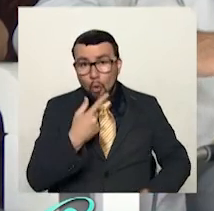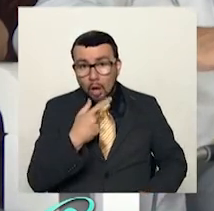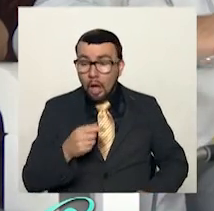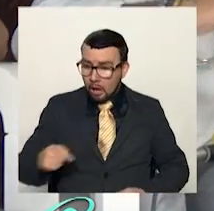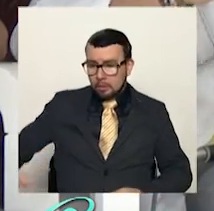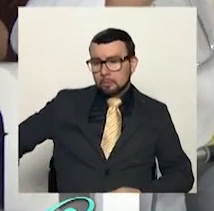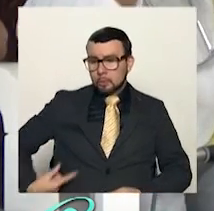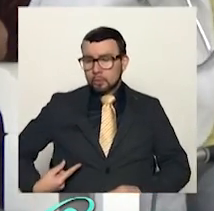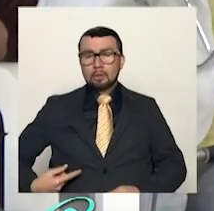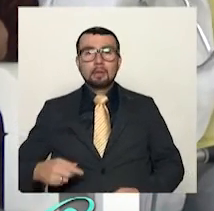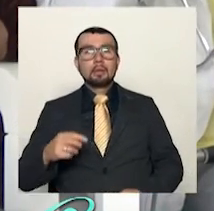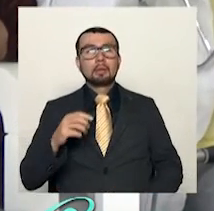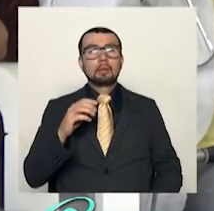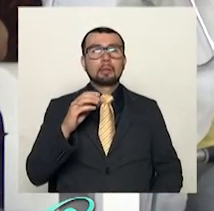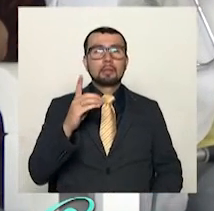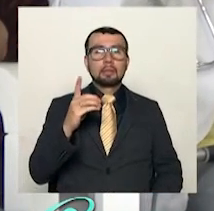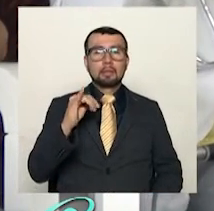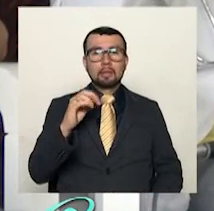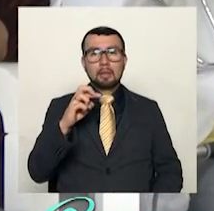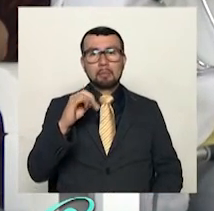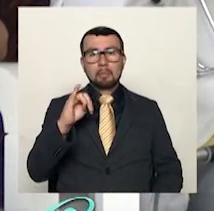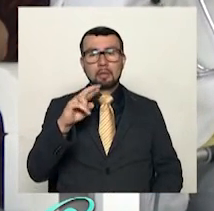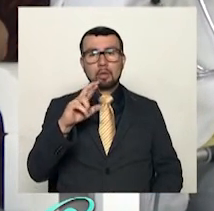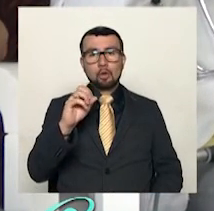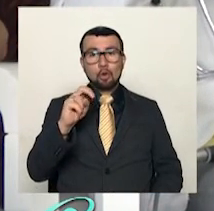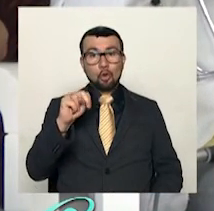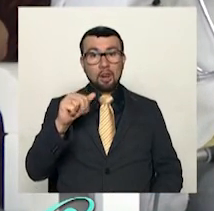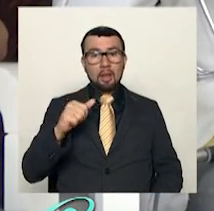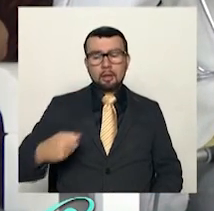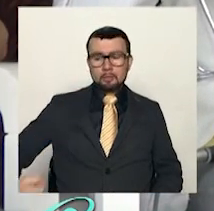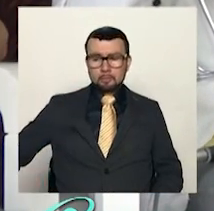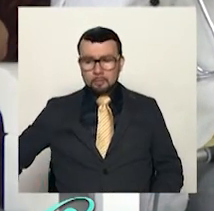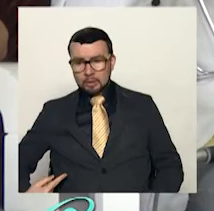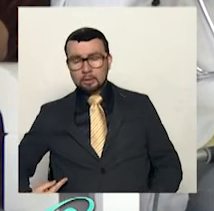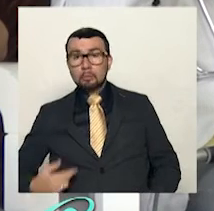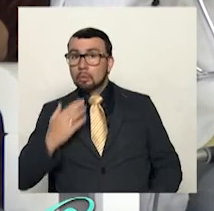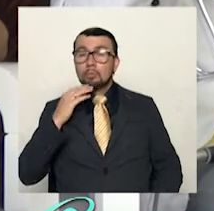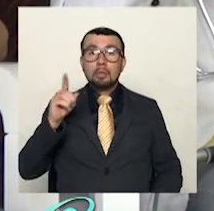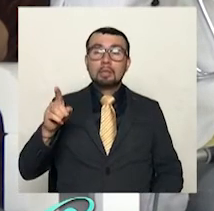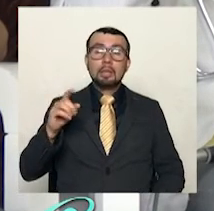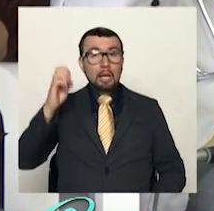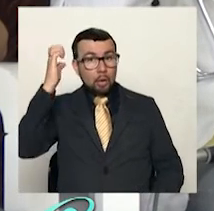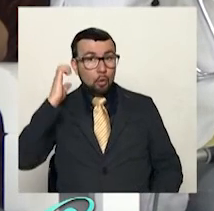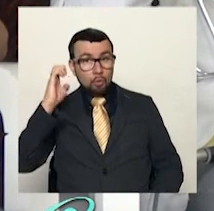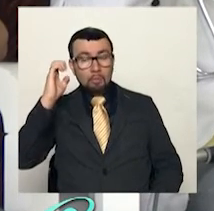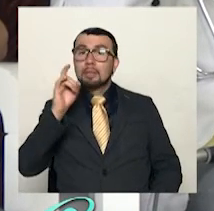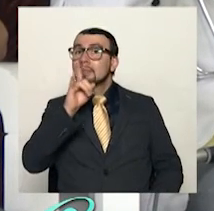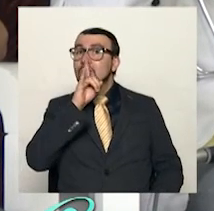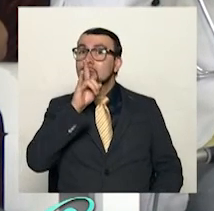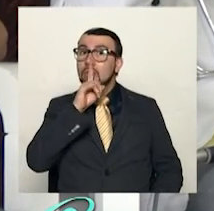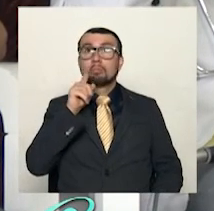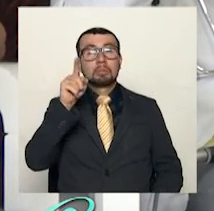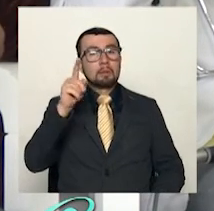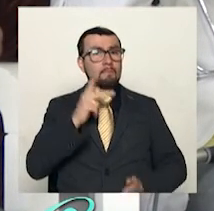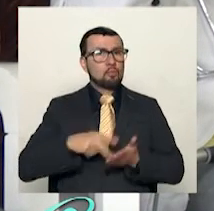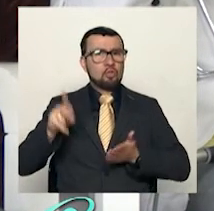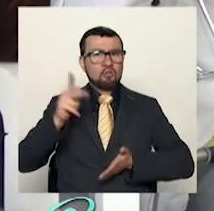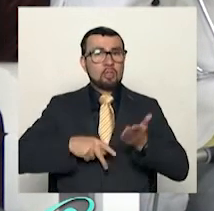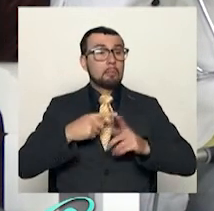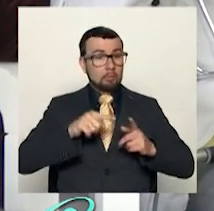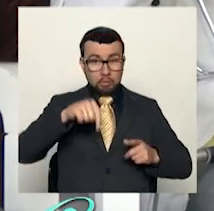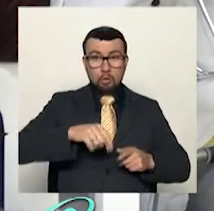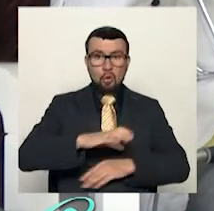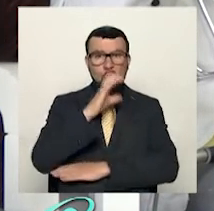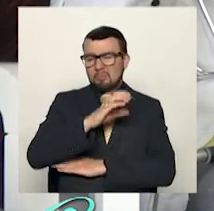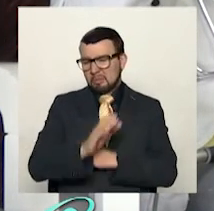dipirona intramuscular. La dipirona siendo un medicamento que en Europa y en Estados Unidos está prohibido, que aquí en Colombia lo usamos todavía